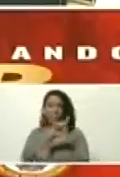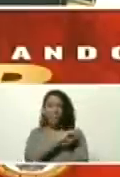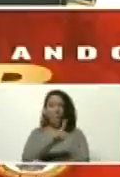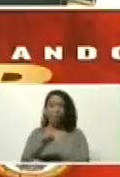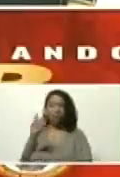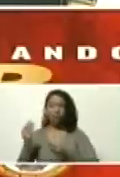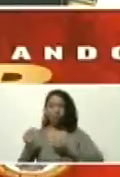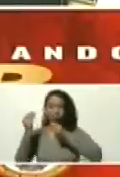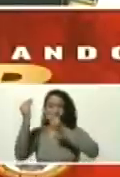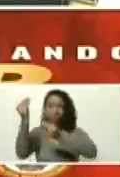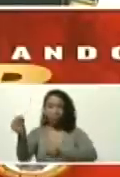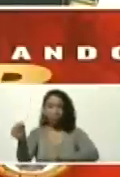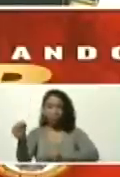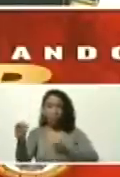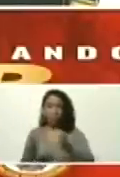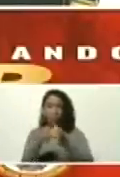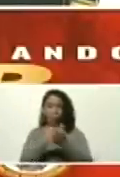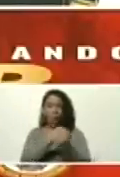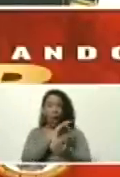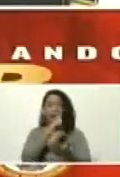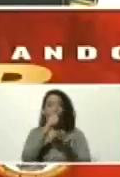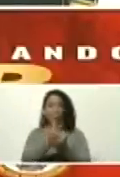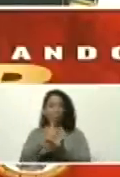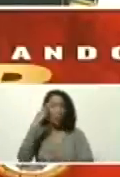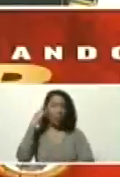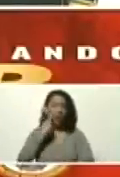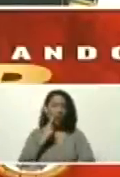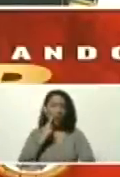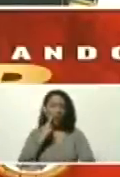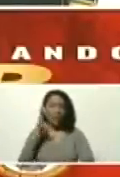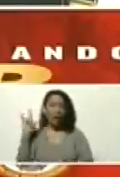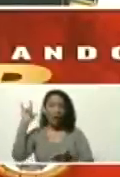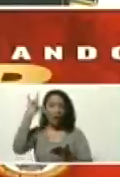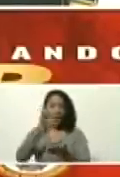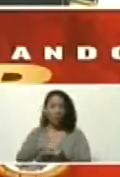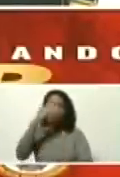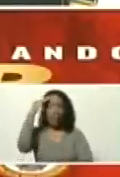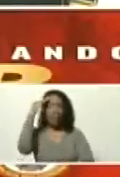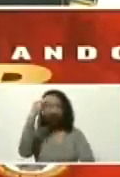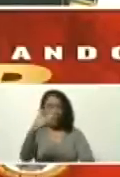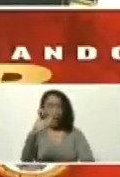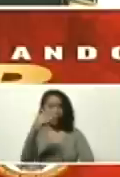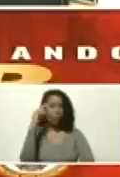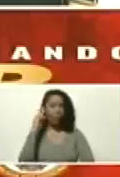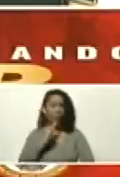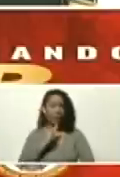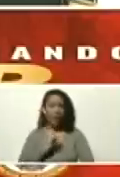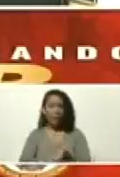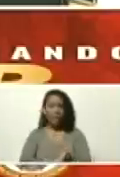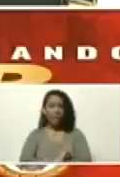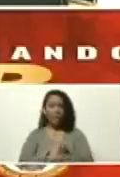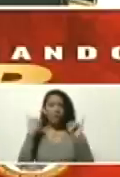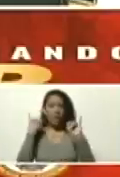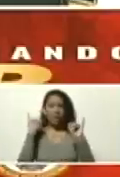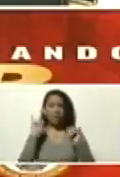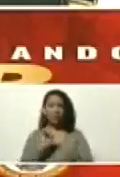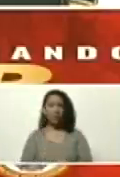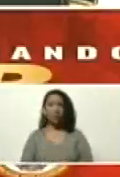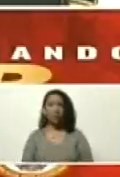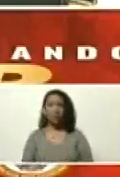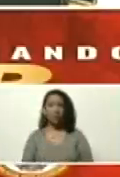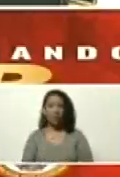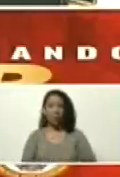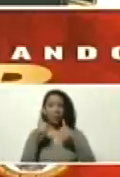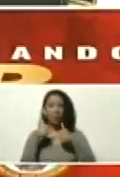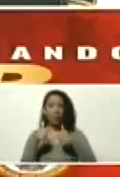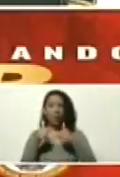los componentes Armada Bolivariana y Aviación Militar Bolivariana ha concluido. Muy bien.